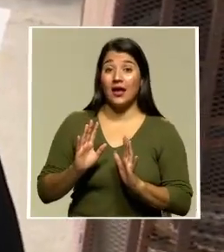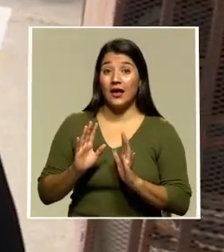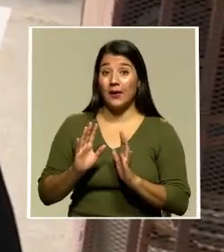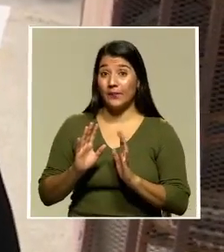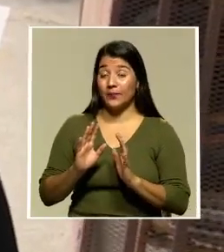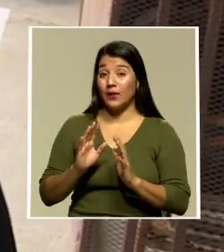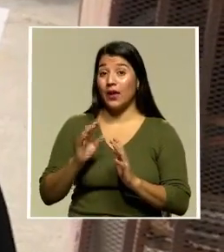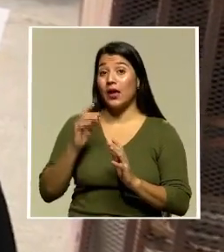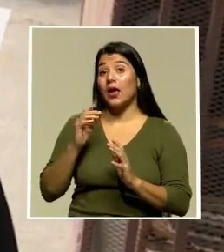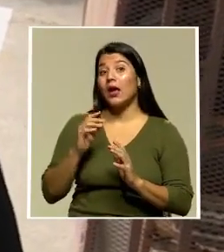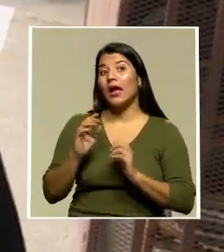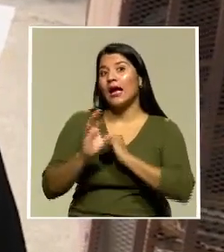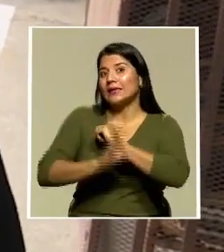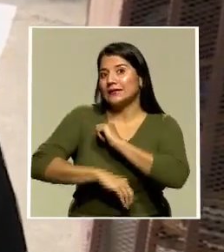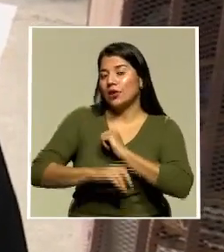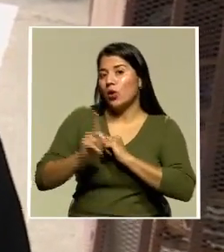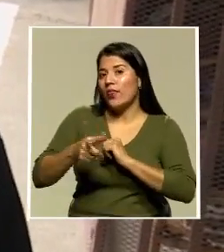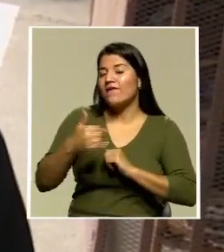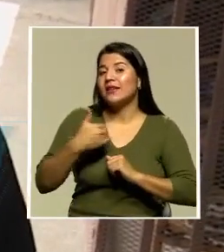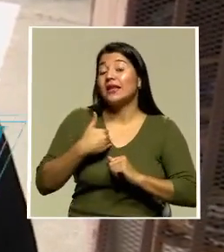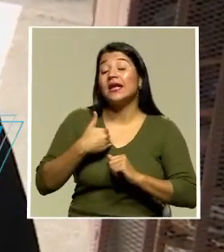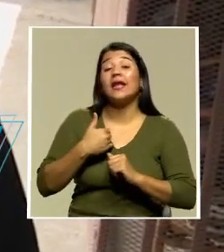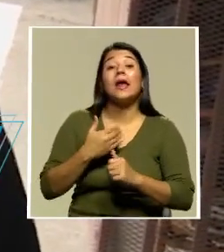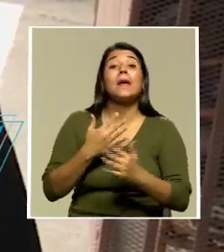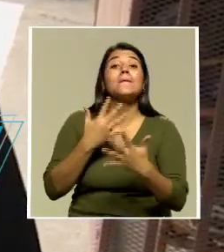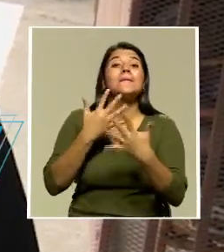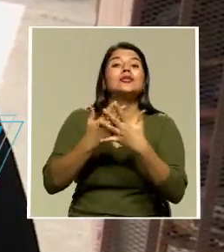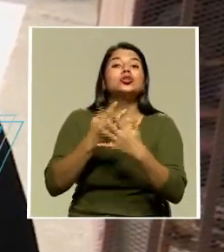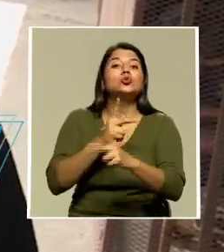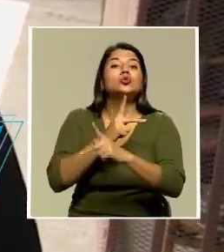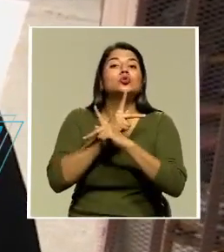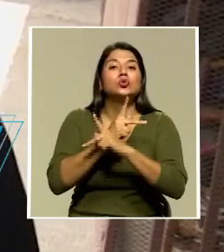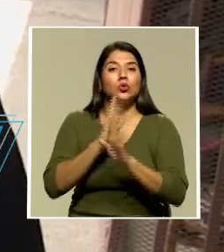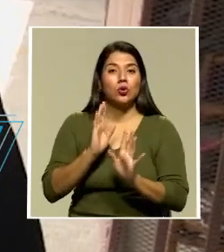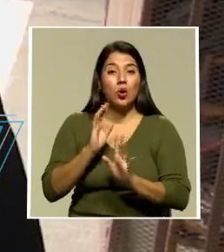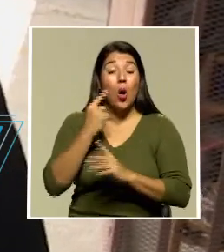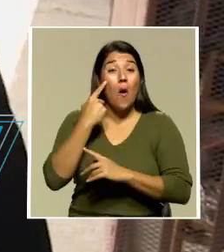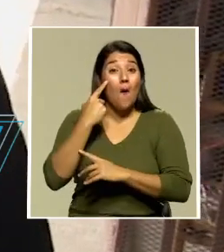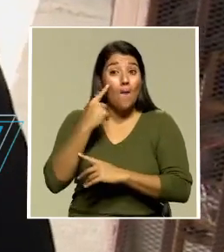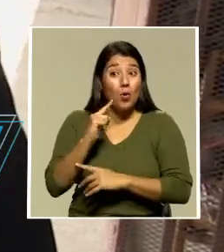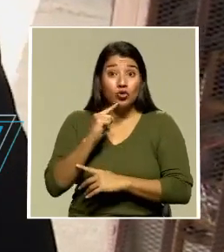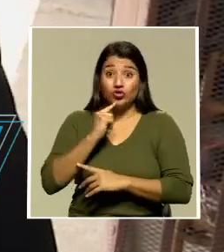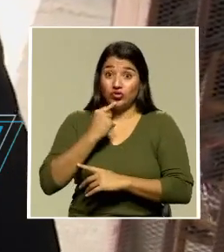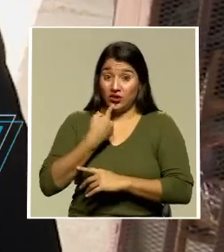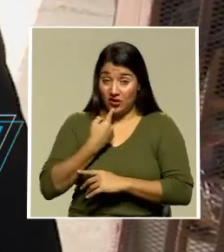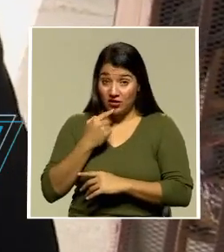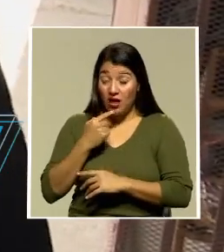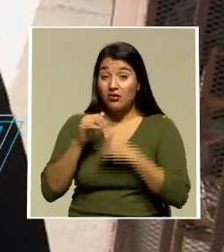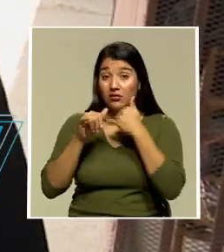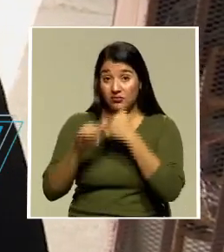cautelar de prisión preventiva por la gravedad de los hechos, por el peligro